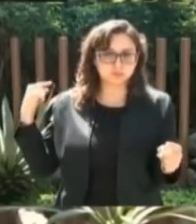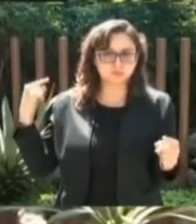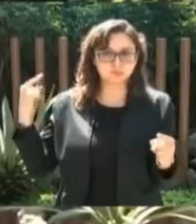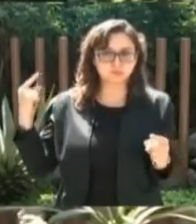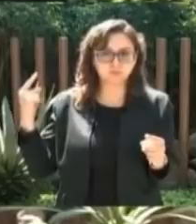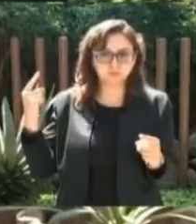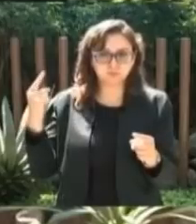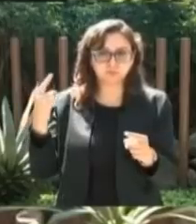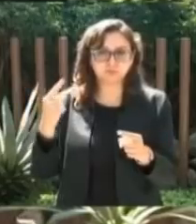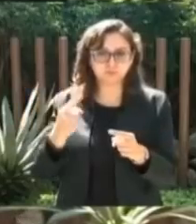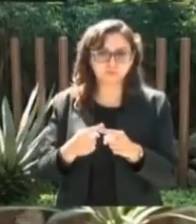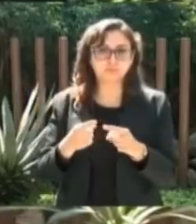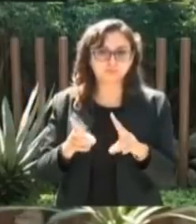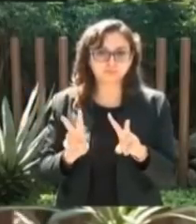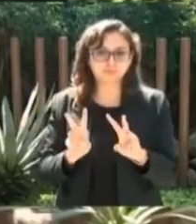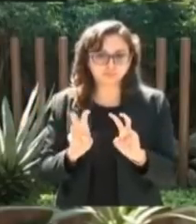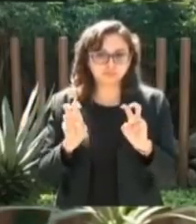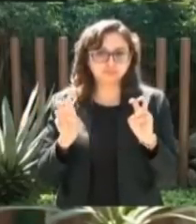esta